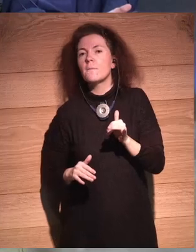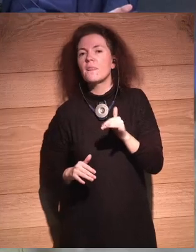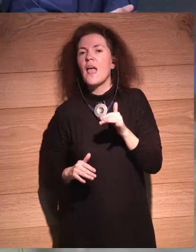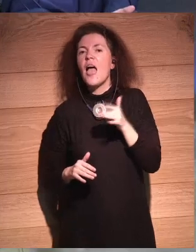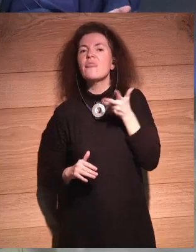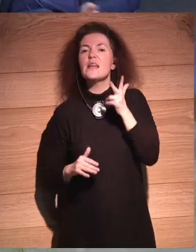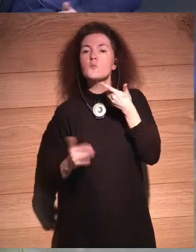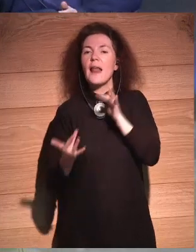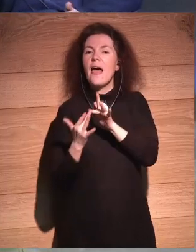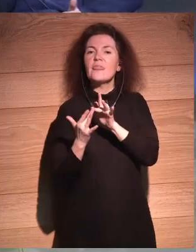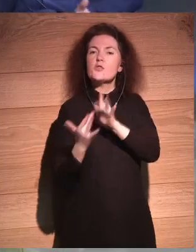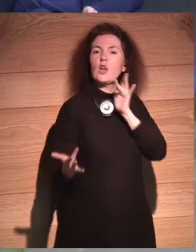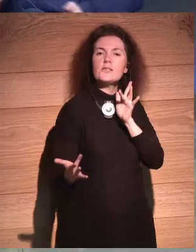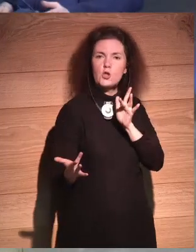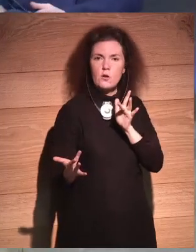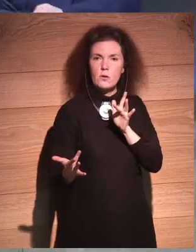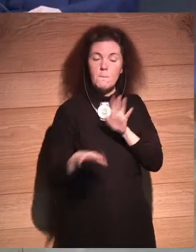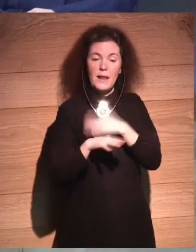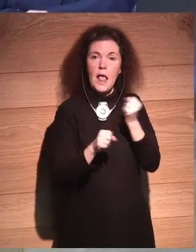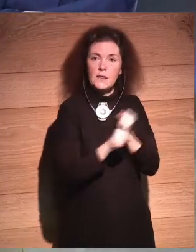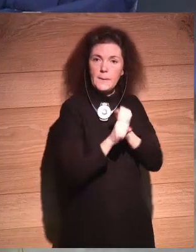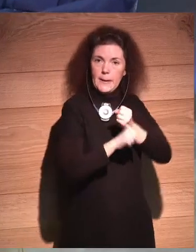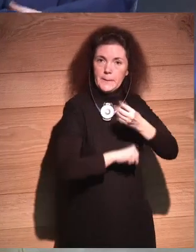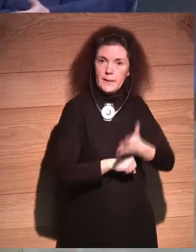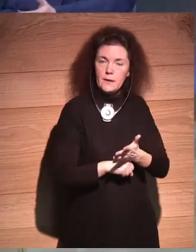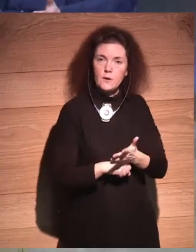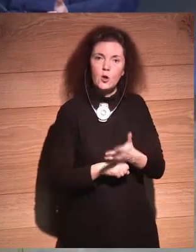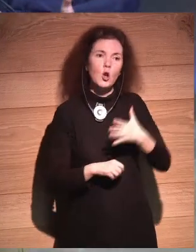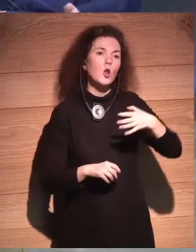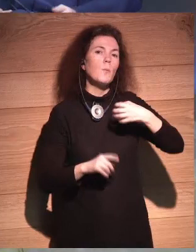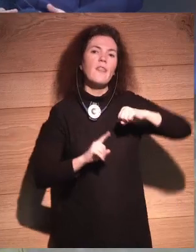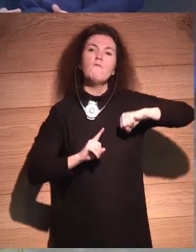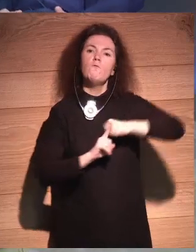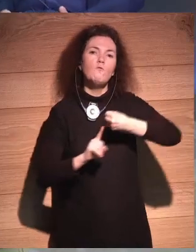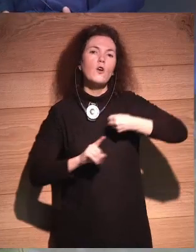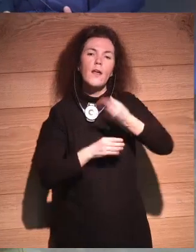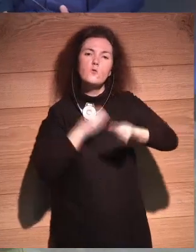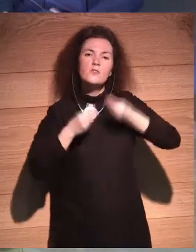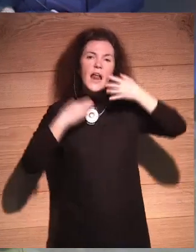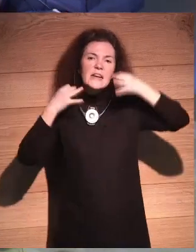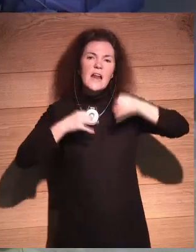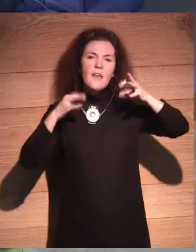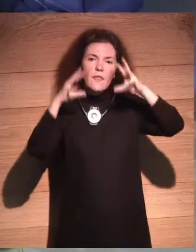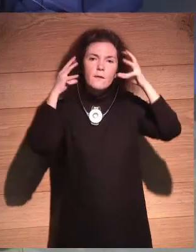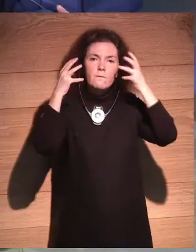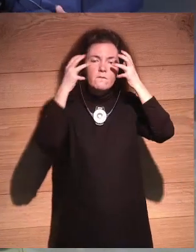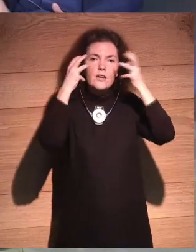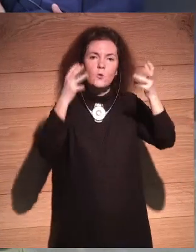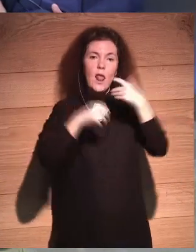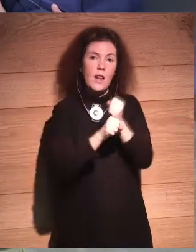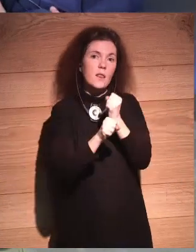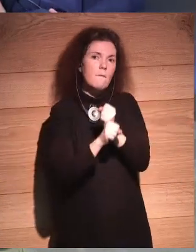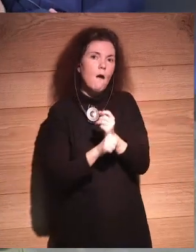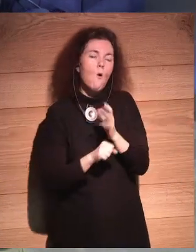a no estar conectado para poder trabajar. Es decir, no me pueden forzar a utilizar la realidad virtual en el trabajo,